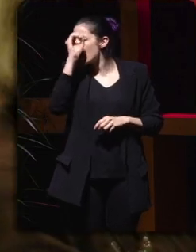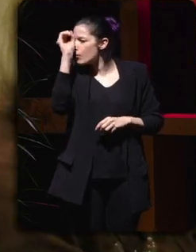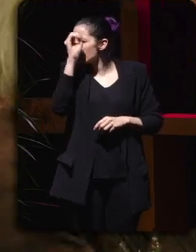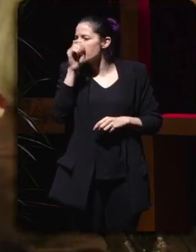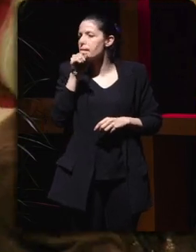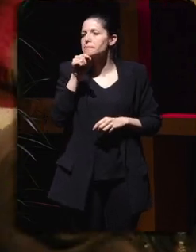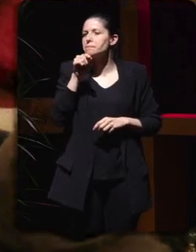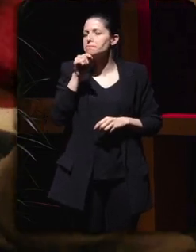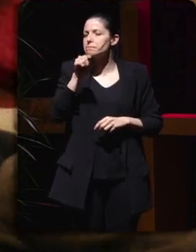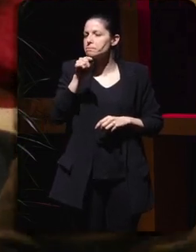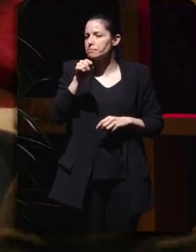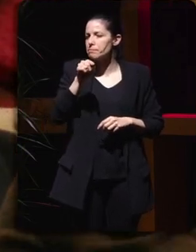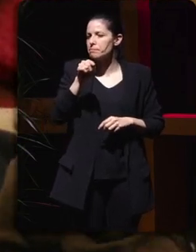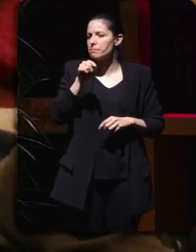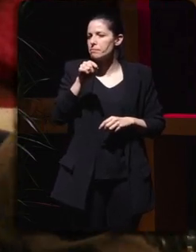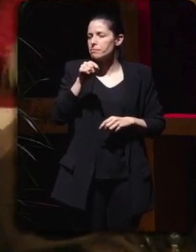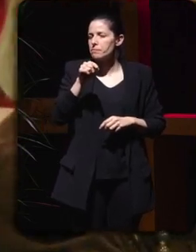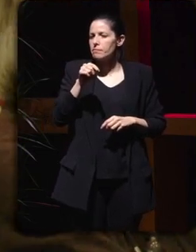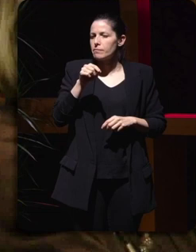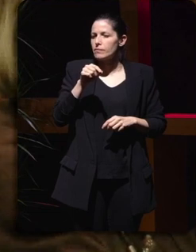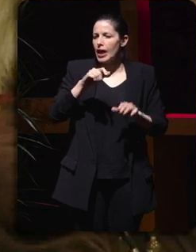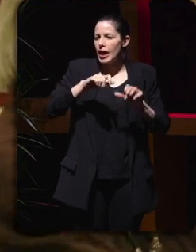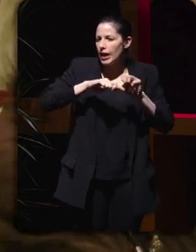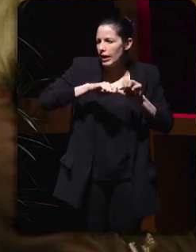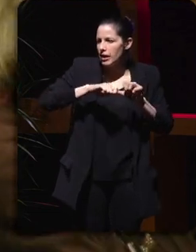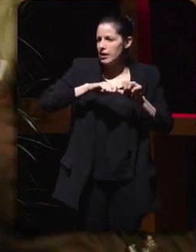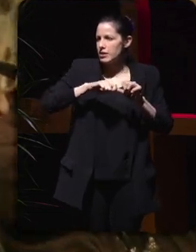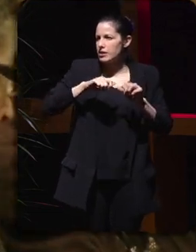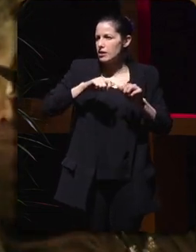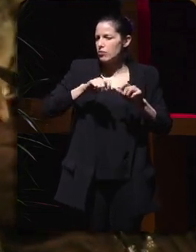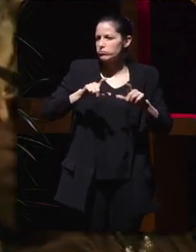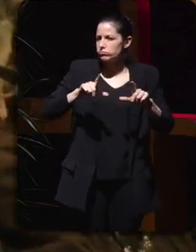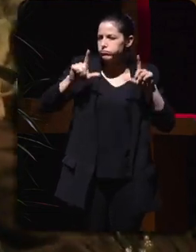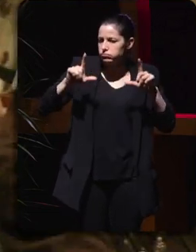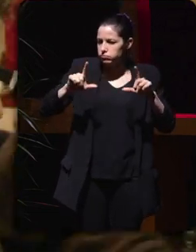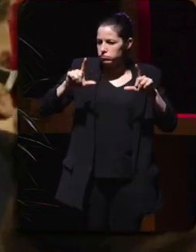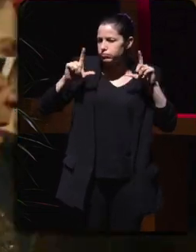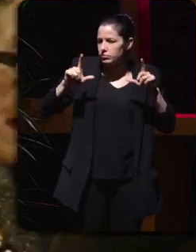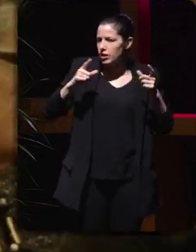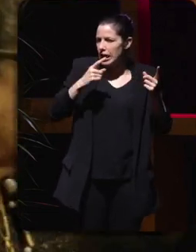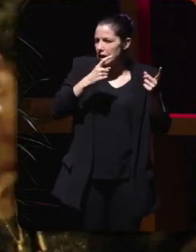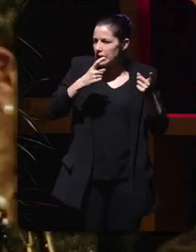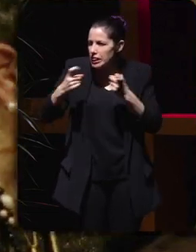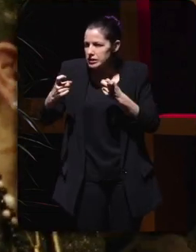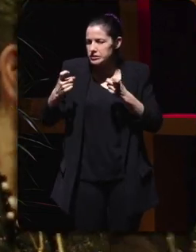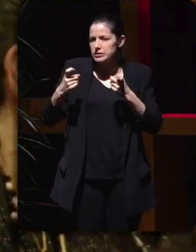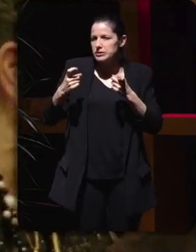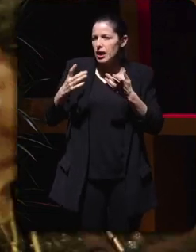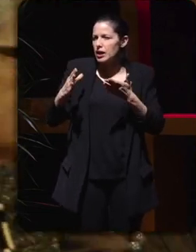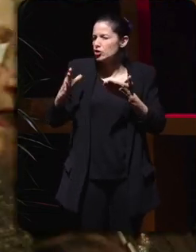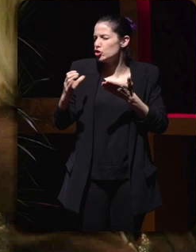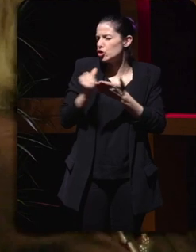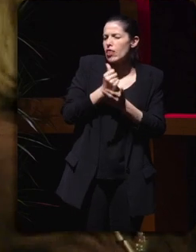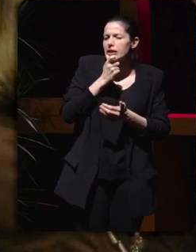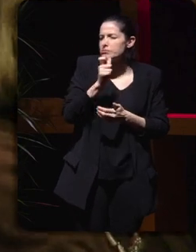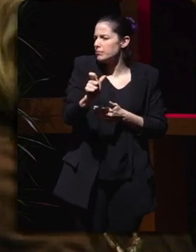esta reafirmación constante del género y esta sobre presencia del género actualmente en el lenguaje la necesidad de desdoblar el género en todas esas palabras